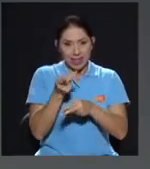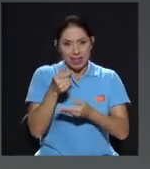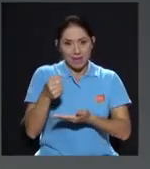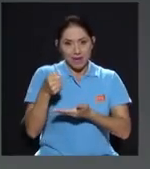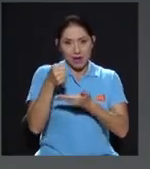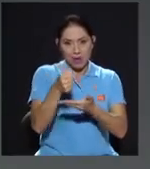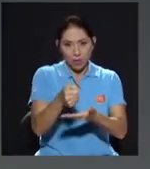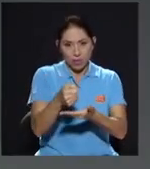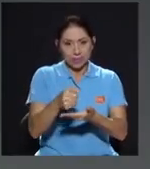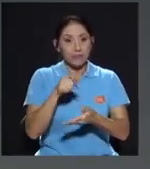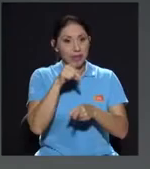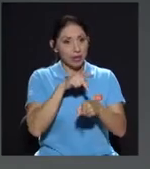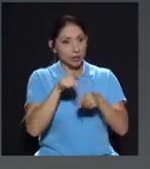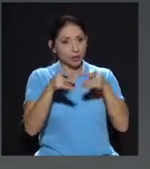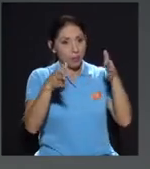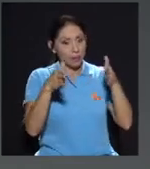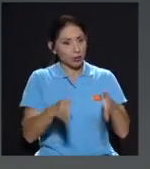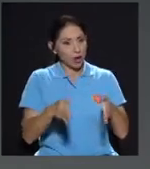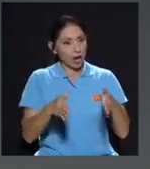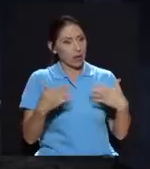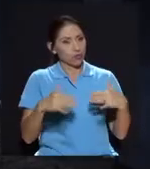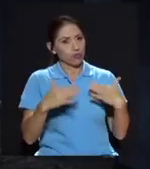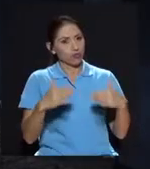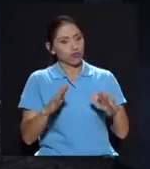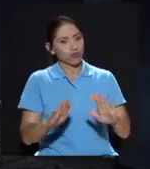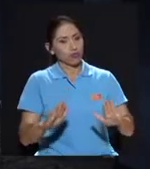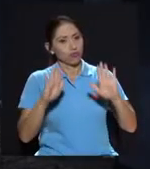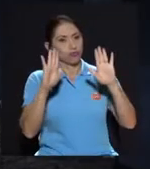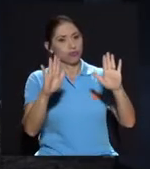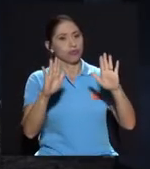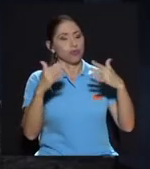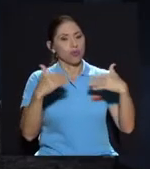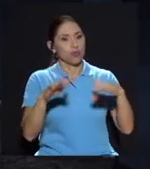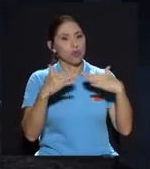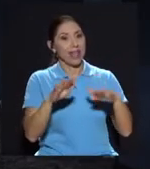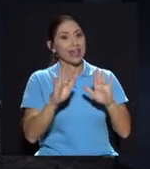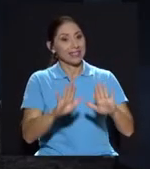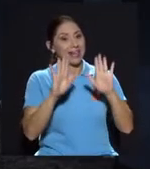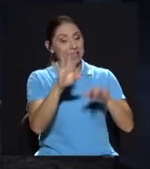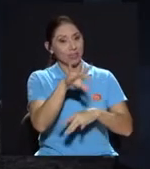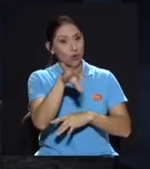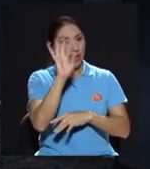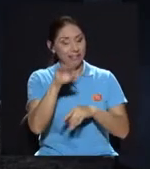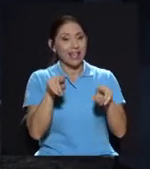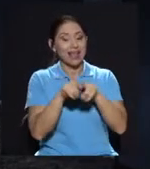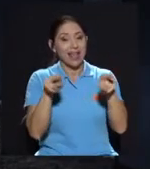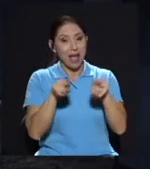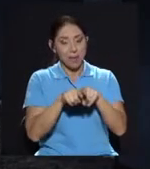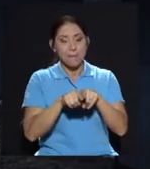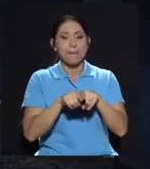una profesional de primera es una excelente escogencia y además ganó el concurso